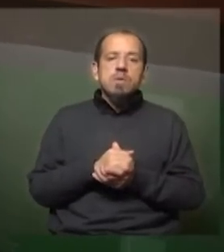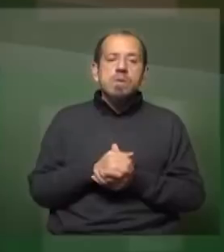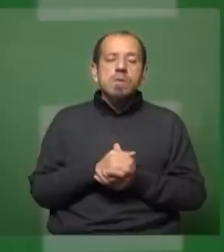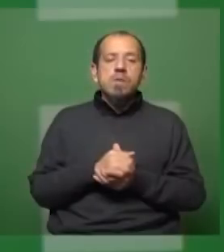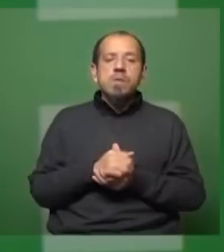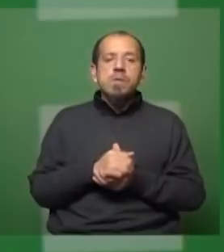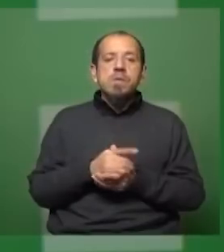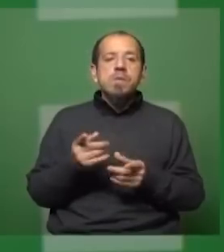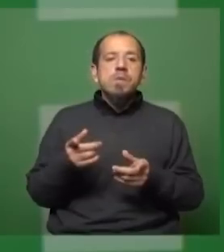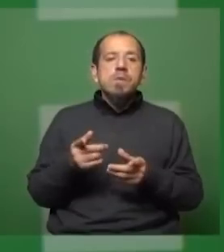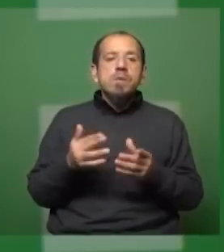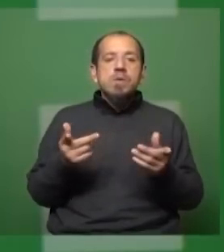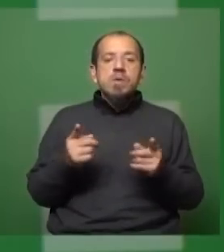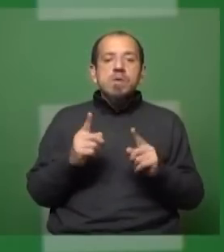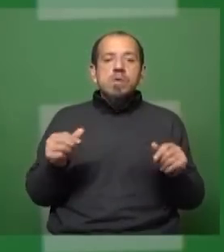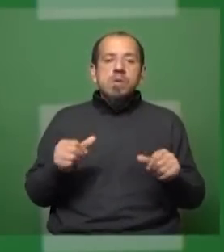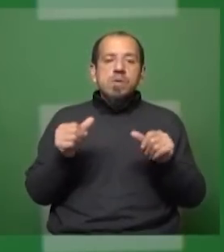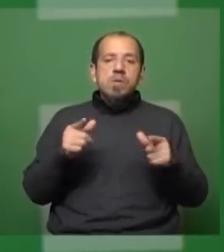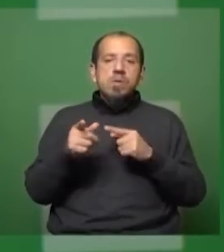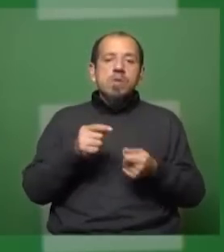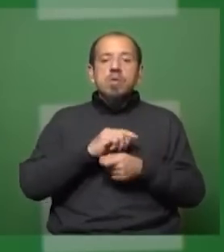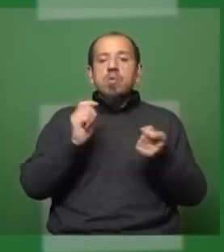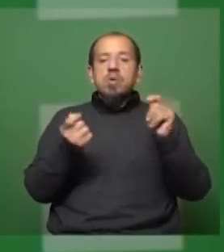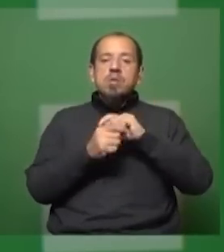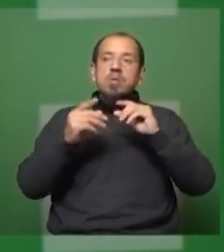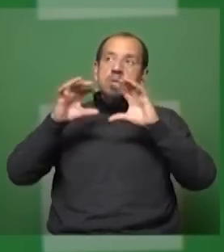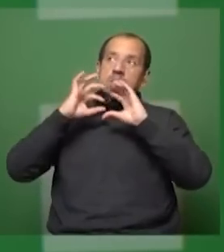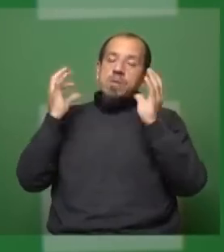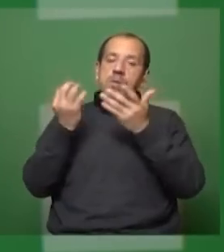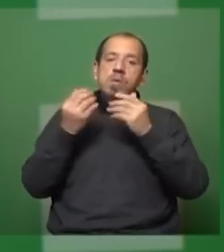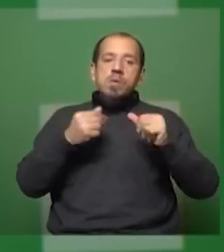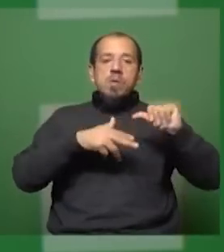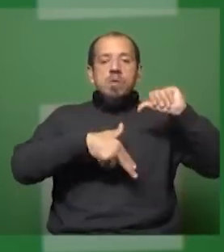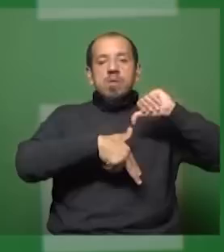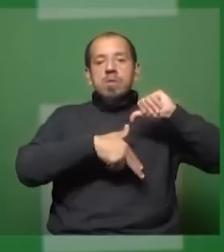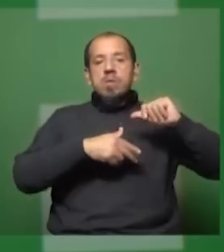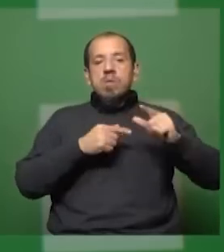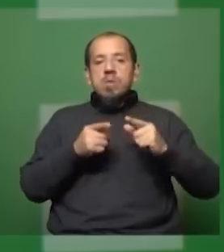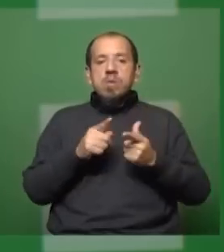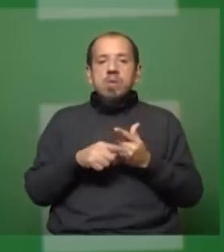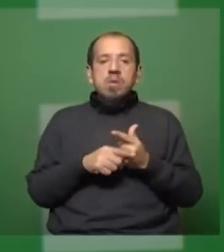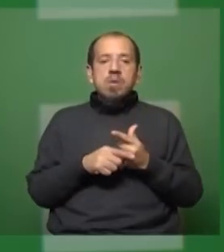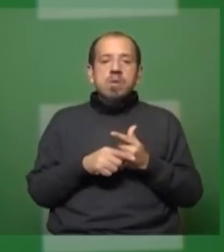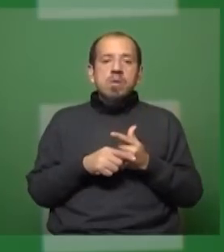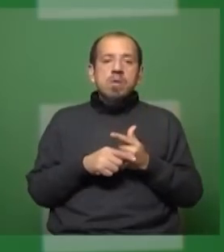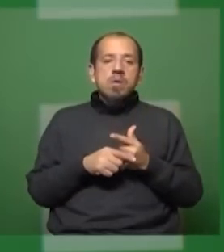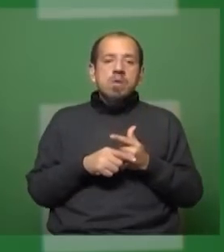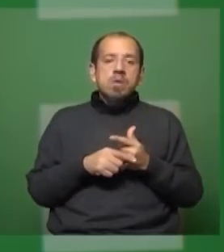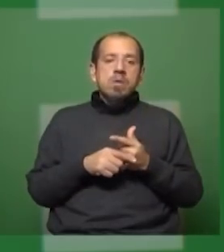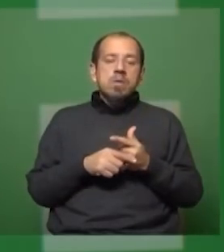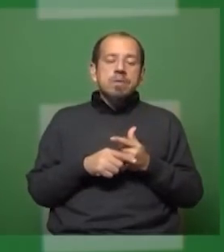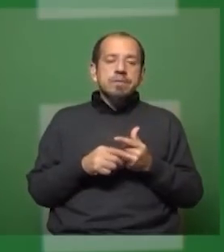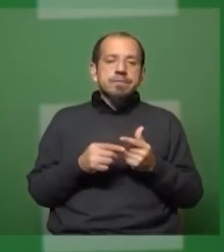Gobierno es no hizo un cambio de Chip no de lo que sucede en el mundo y de lo que sucede en la región y el impacto que tiene a